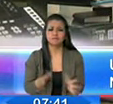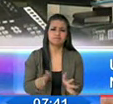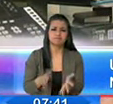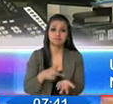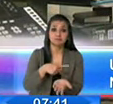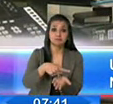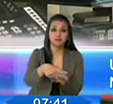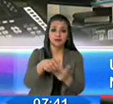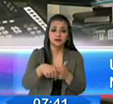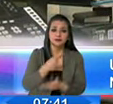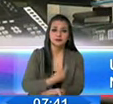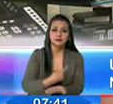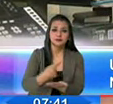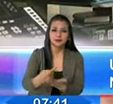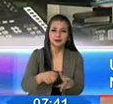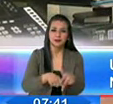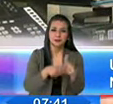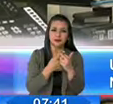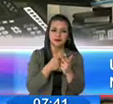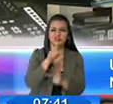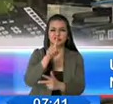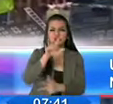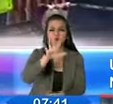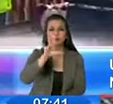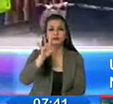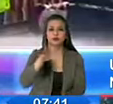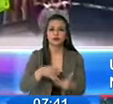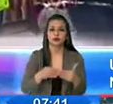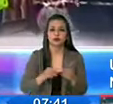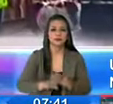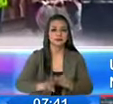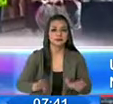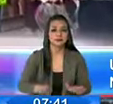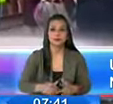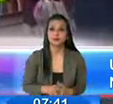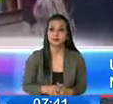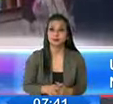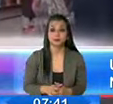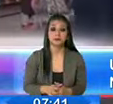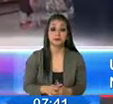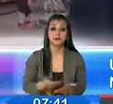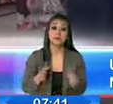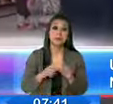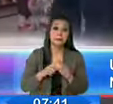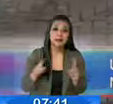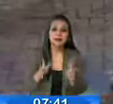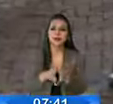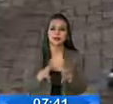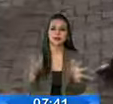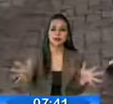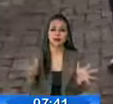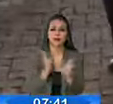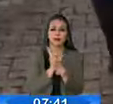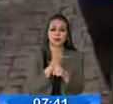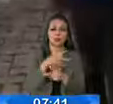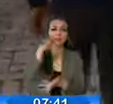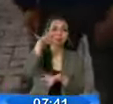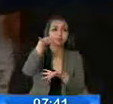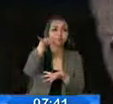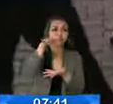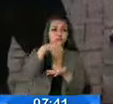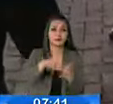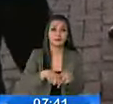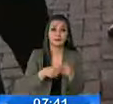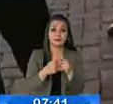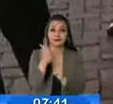pagado durante estas semanas desde que entró en vigencia, son $157. Aunque en el caso de las importaciones generales, desde su aplicación el 13